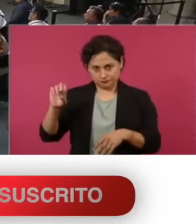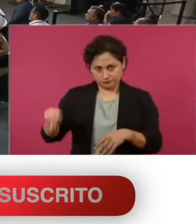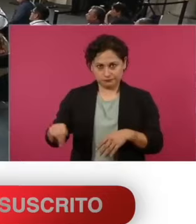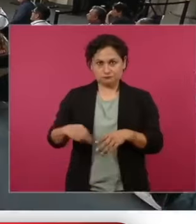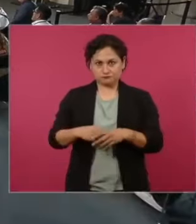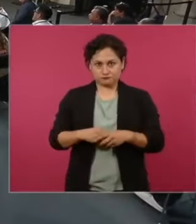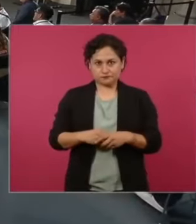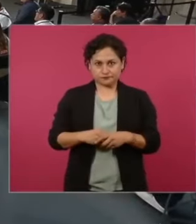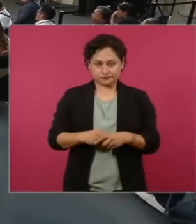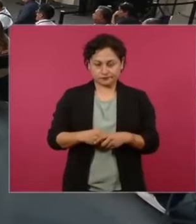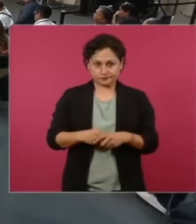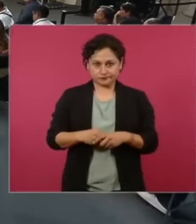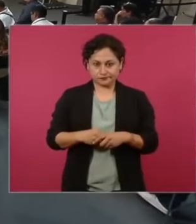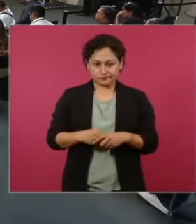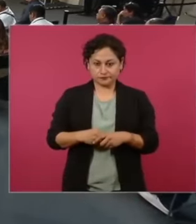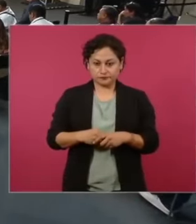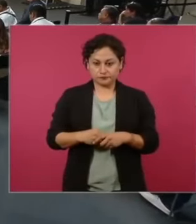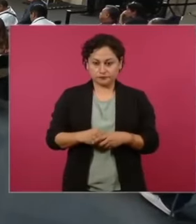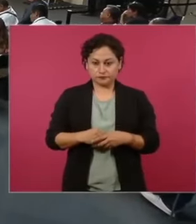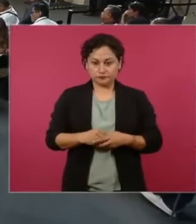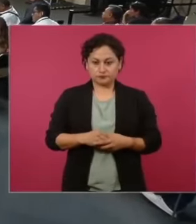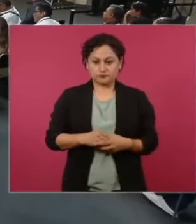pero.